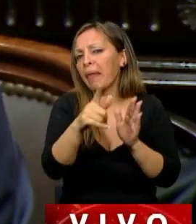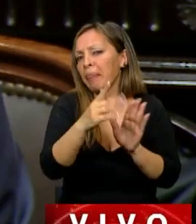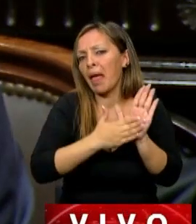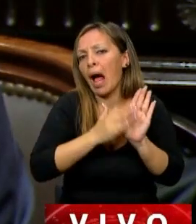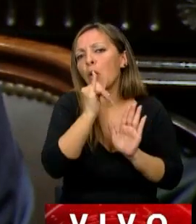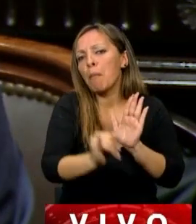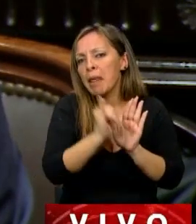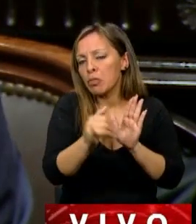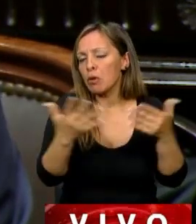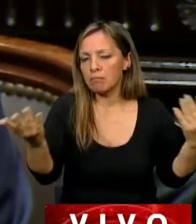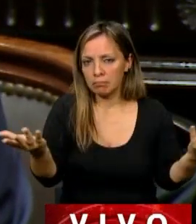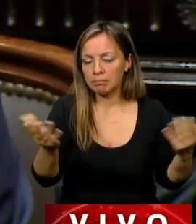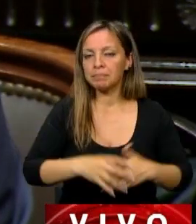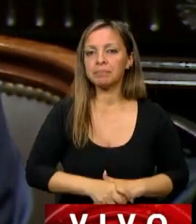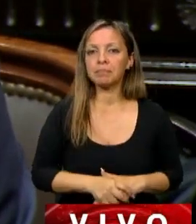este proyecto.